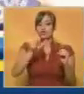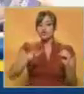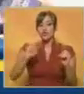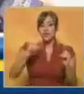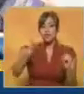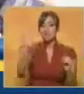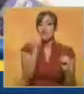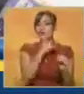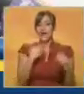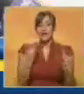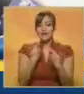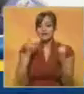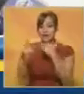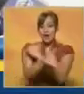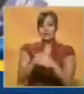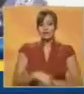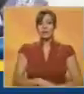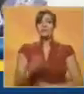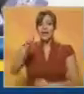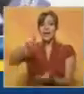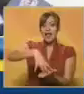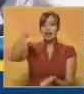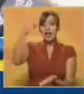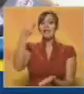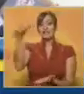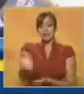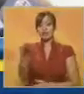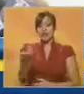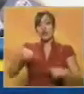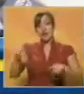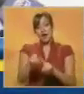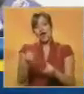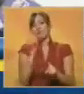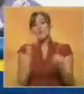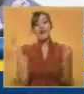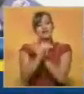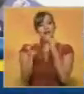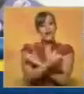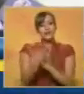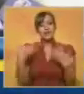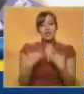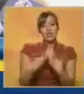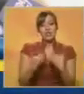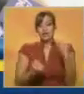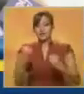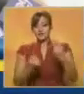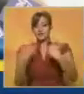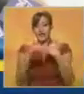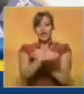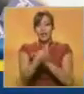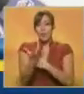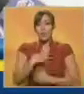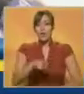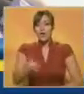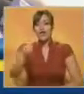Aún persisten algunas aldeas, algunas poblaciones importantes dentro del estado que se encuentran incomunicadas ante el colapso de la vialidad. Recordemos